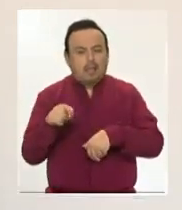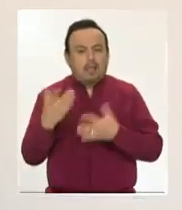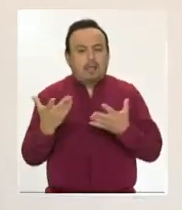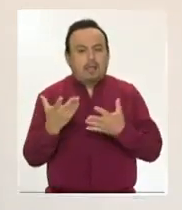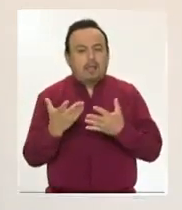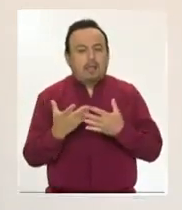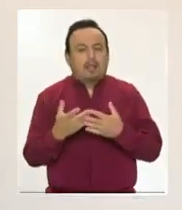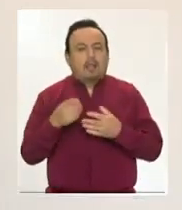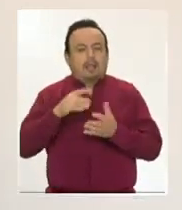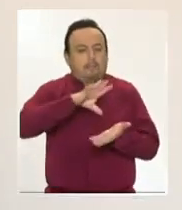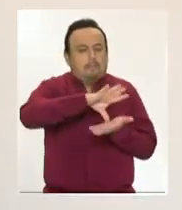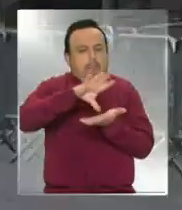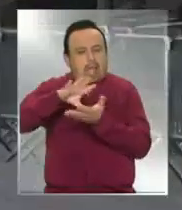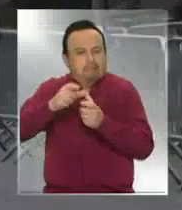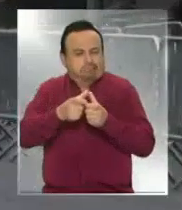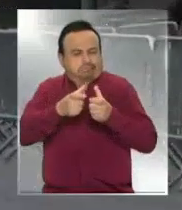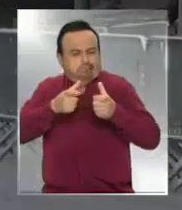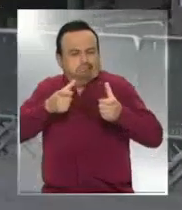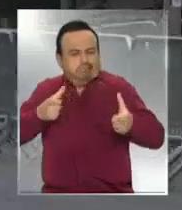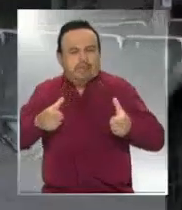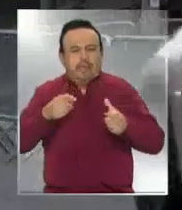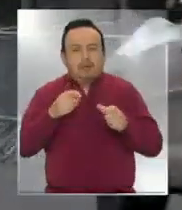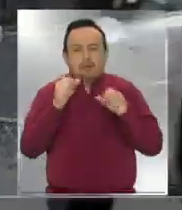grandes potencias con relación a la pandemia.